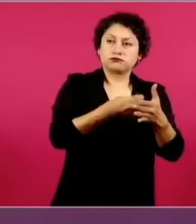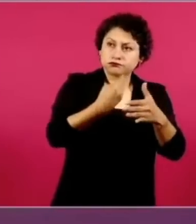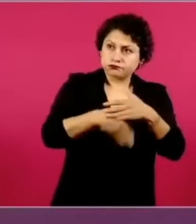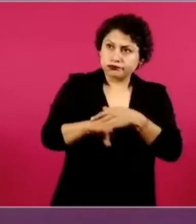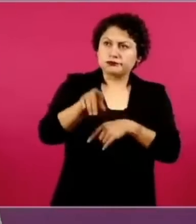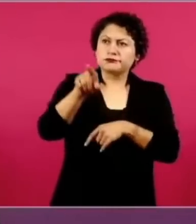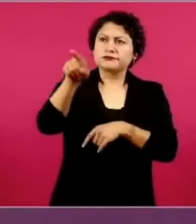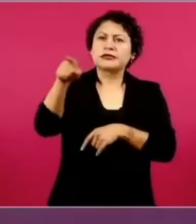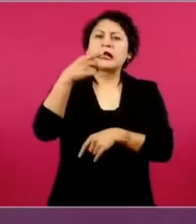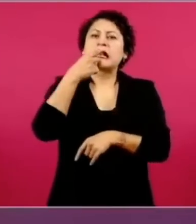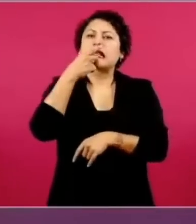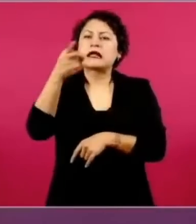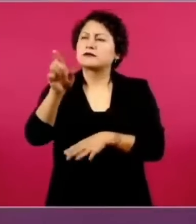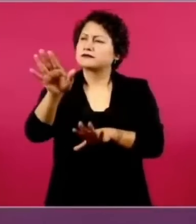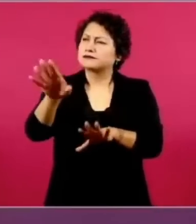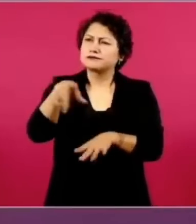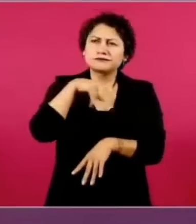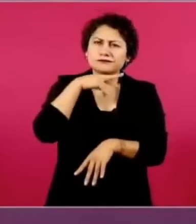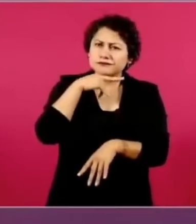Después